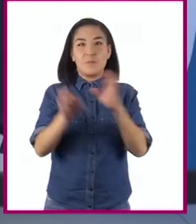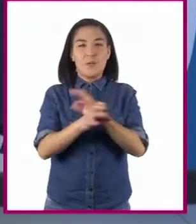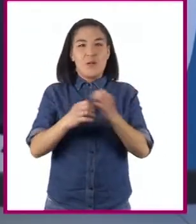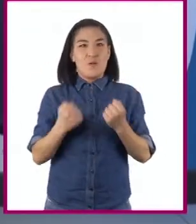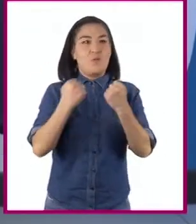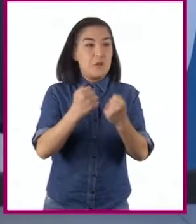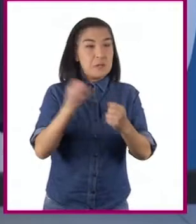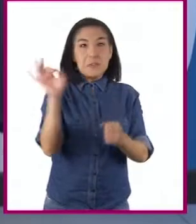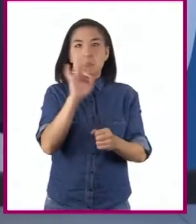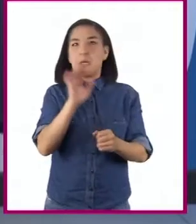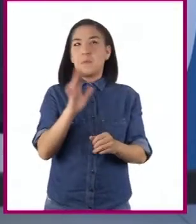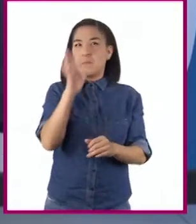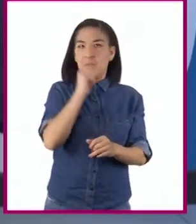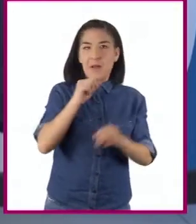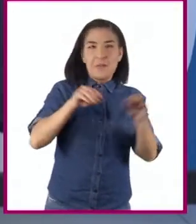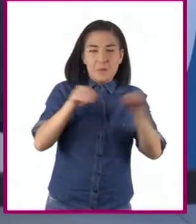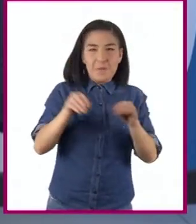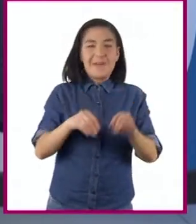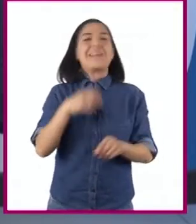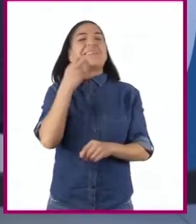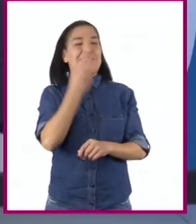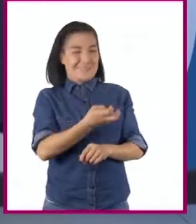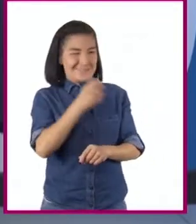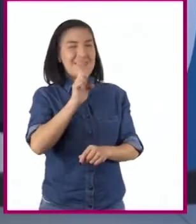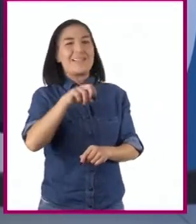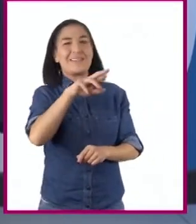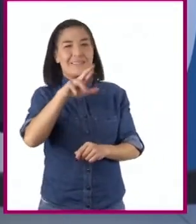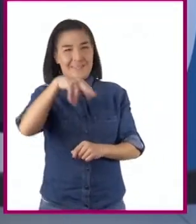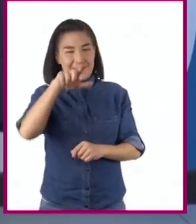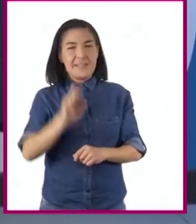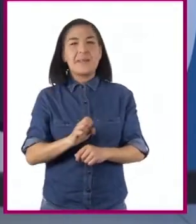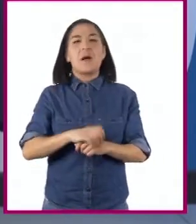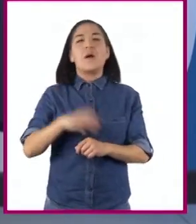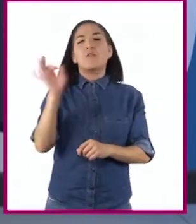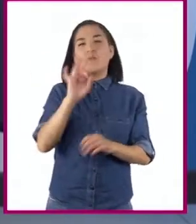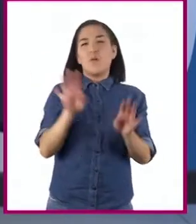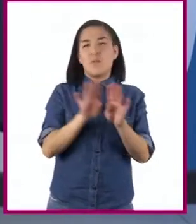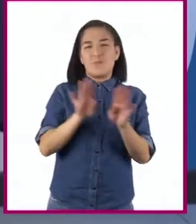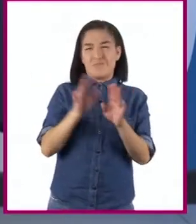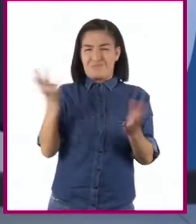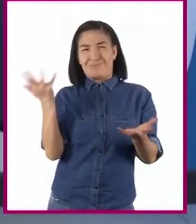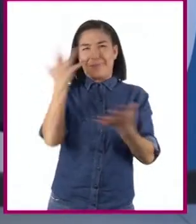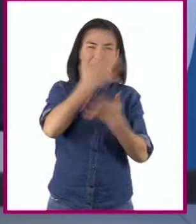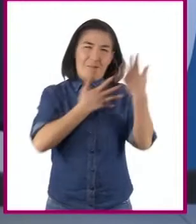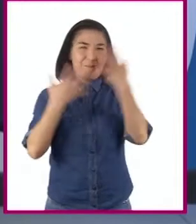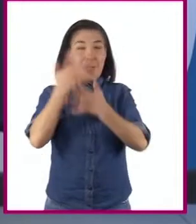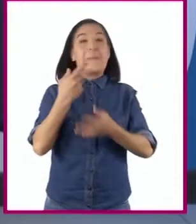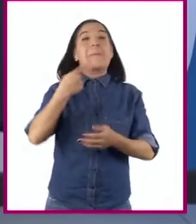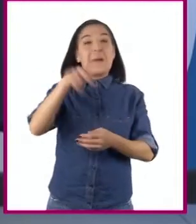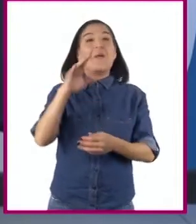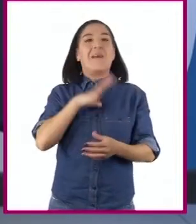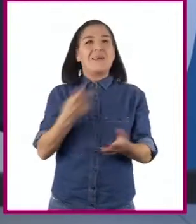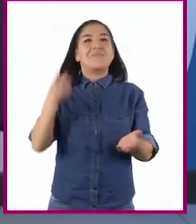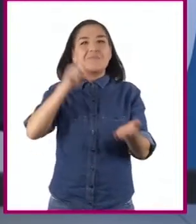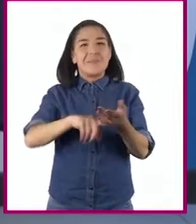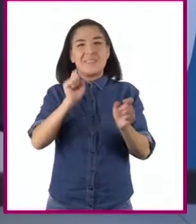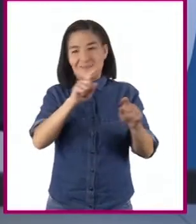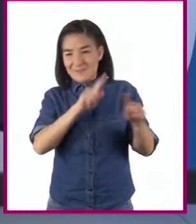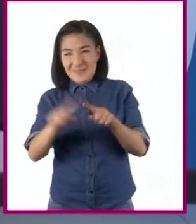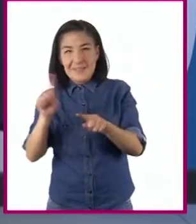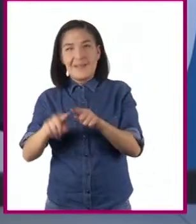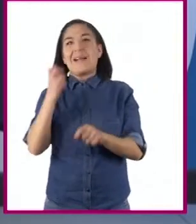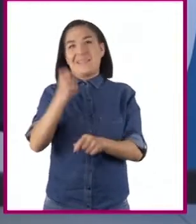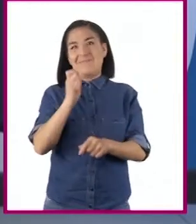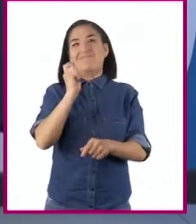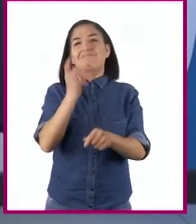no moverse? Así es, Enrique. Aunque suena un poco contradictorio al principio, verás que hay muchas interacciones cotidianas en lo que esto